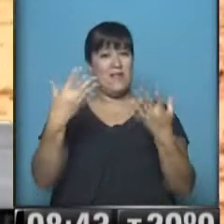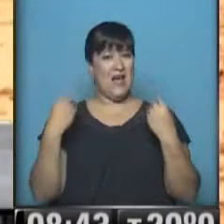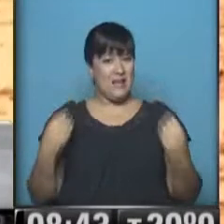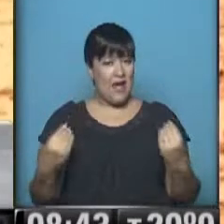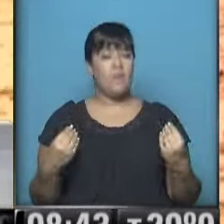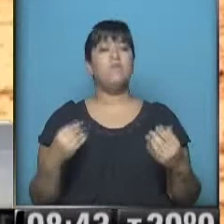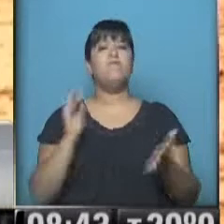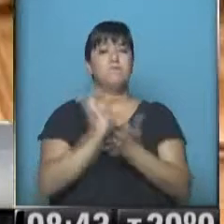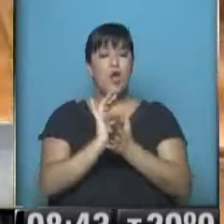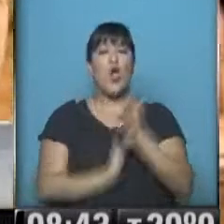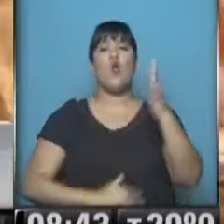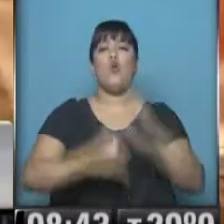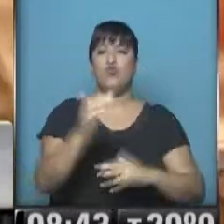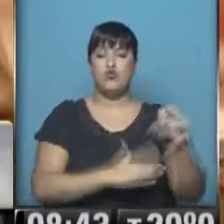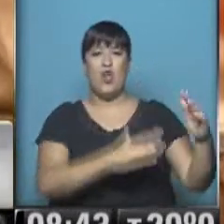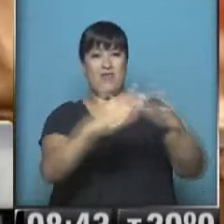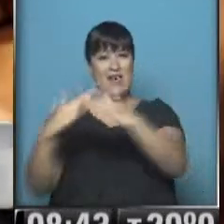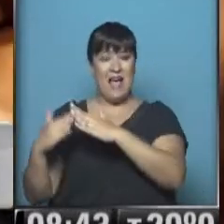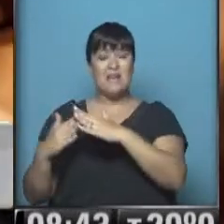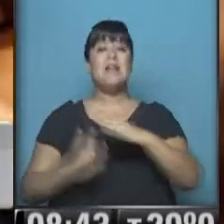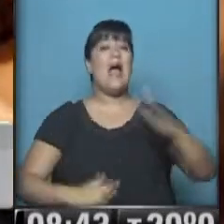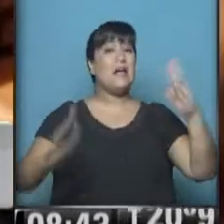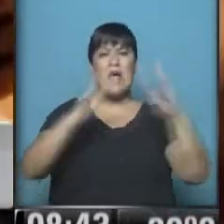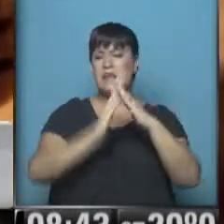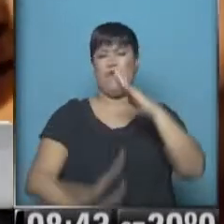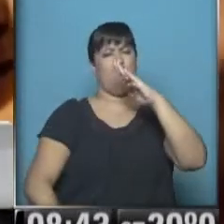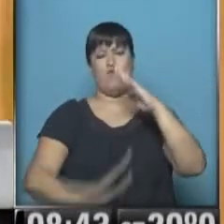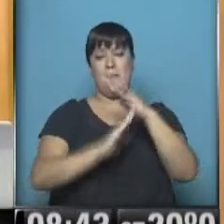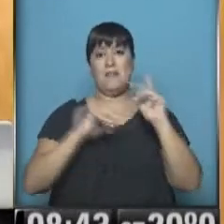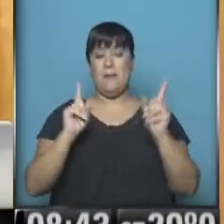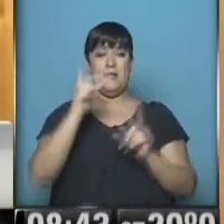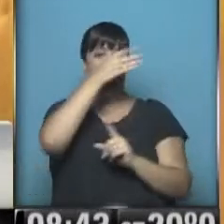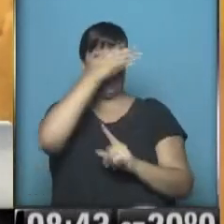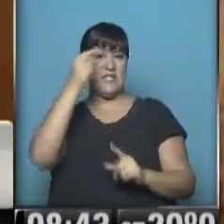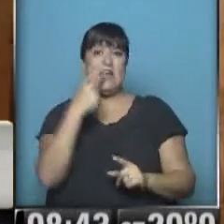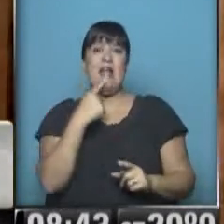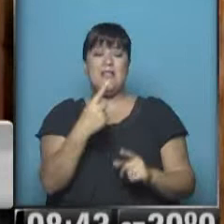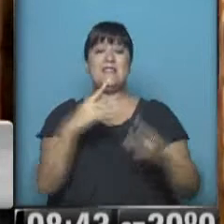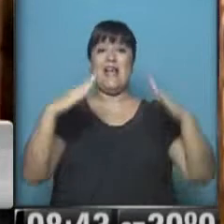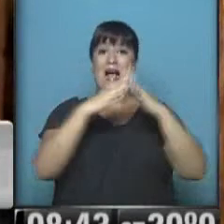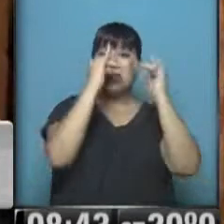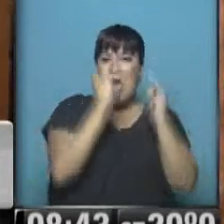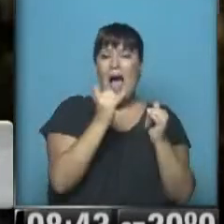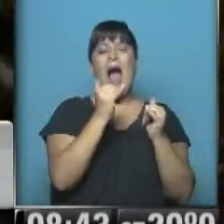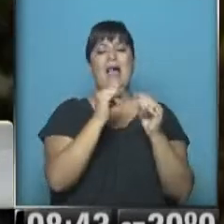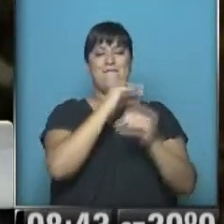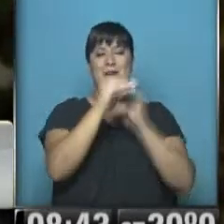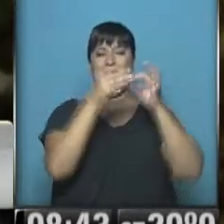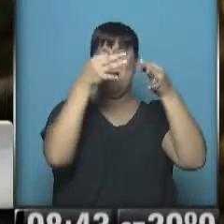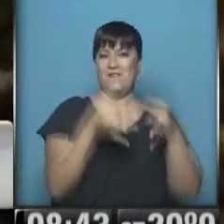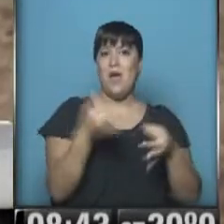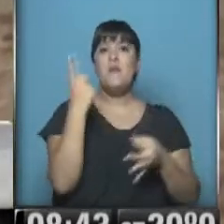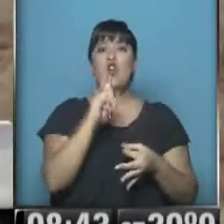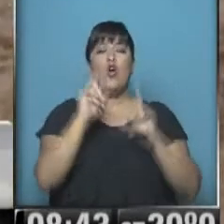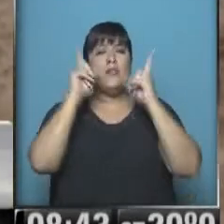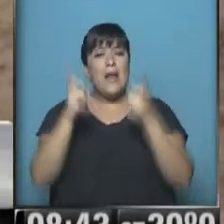construcción de vivienda. La vivienda es algo fundamental porque, como dice nuestra presidenta, organiza la familia. Pero también se hace todo un trabajo